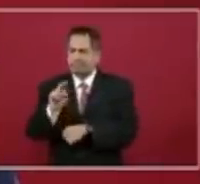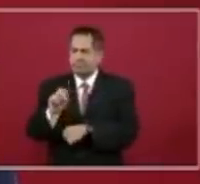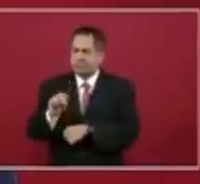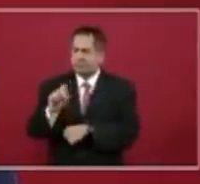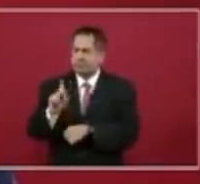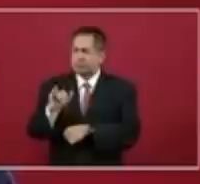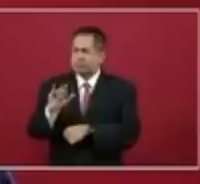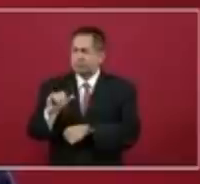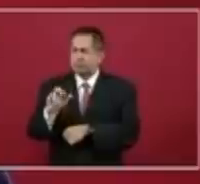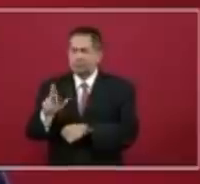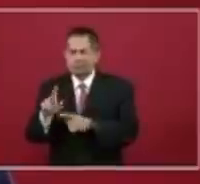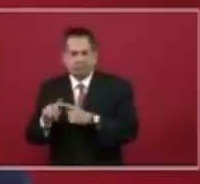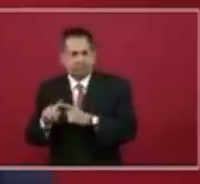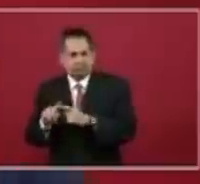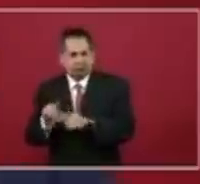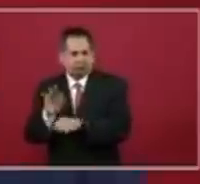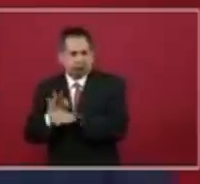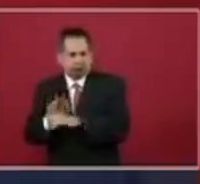no es